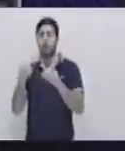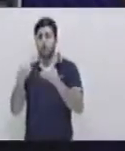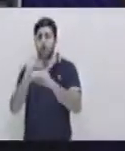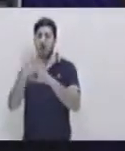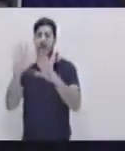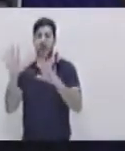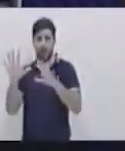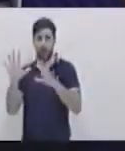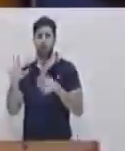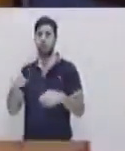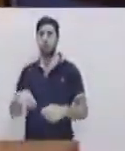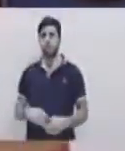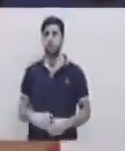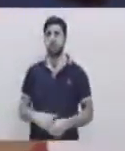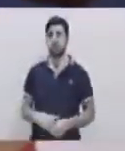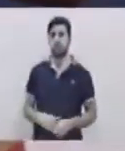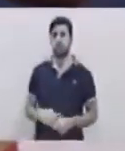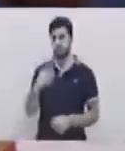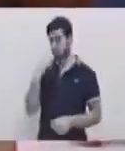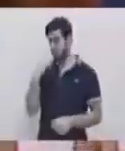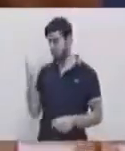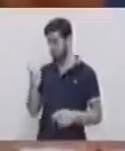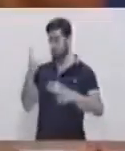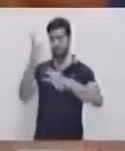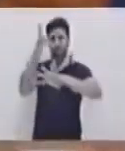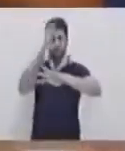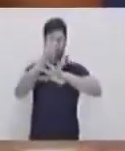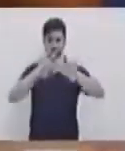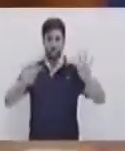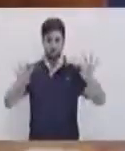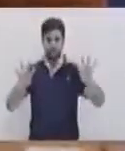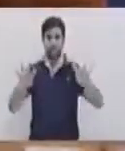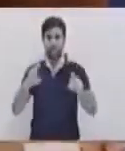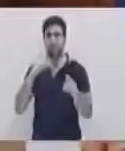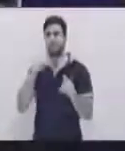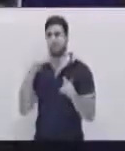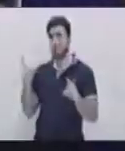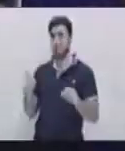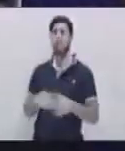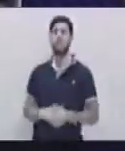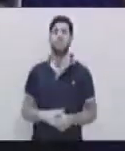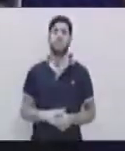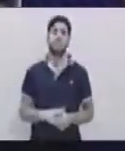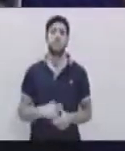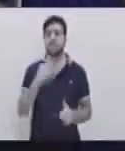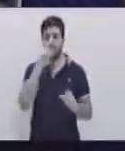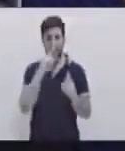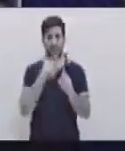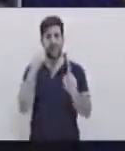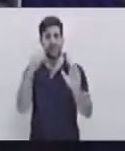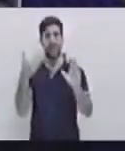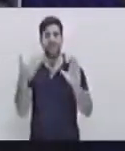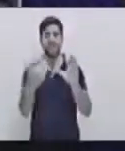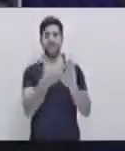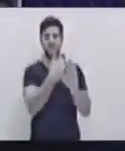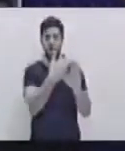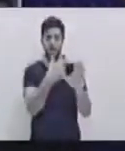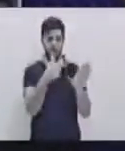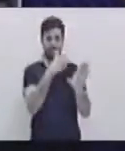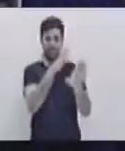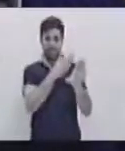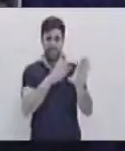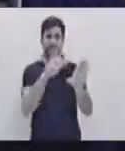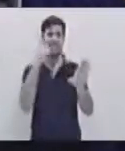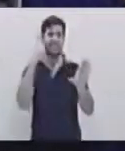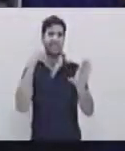la membrana en un momento determinado que se encuentra en la parte superior. Para lograr un fondo voy a